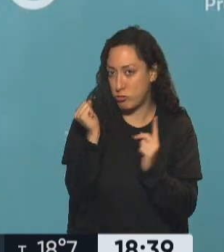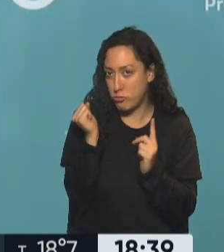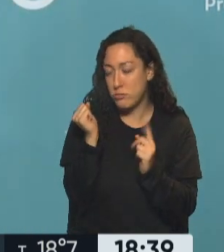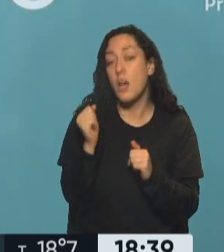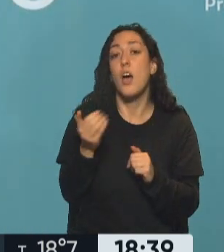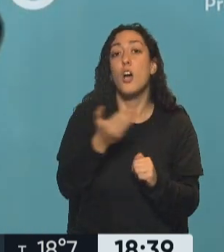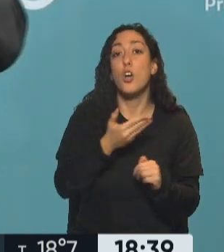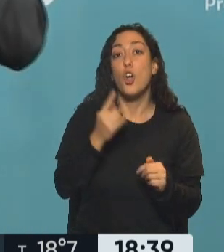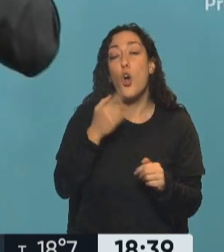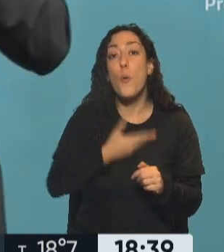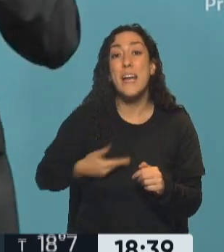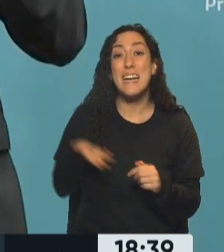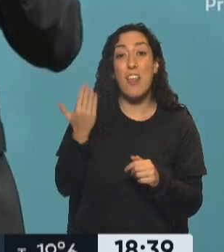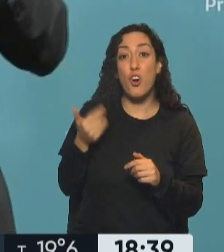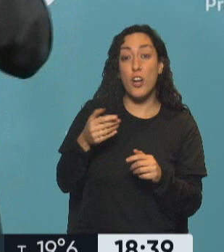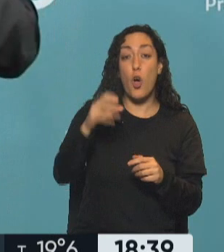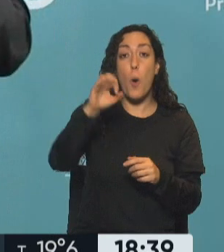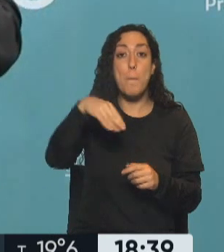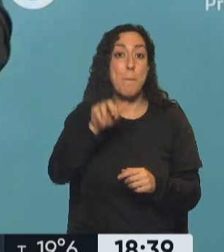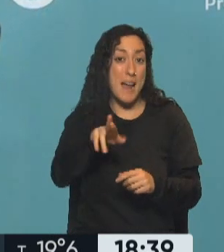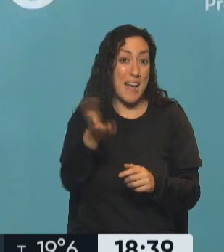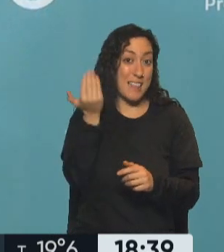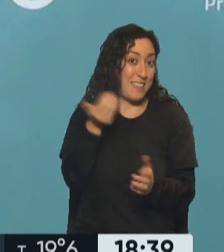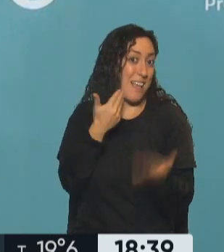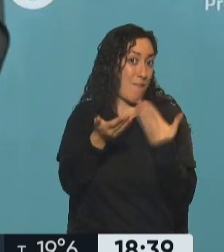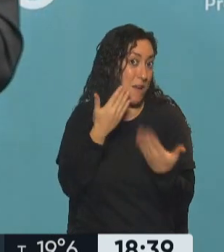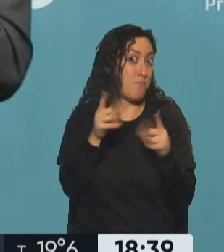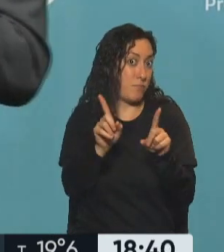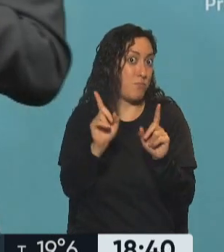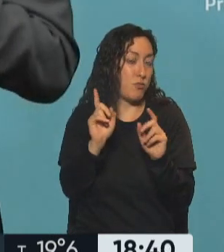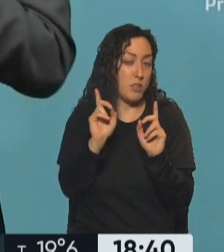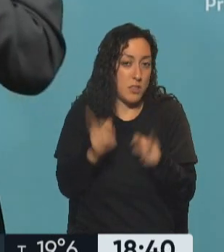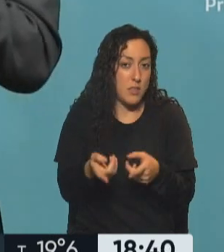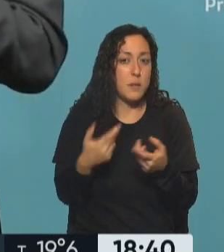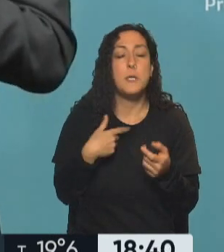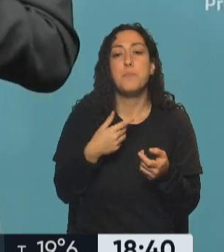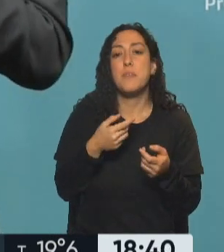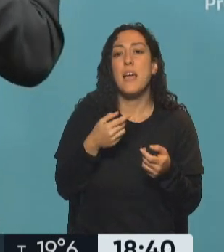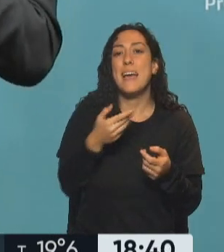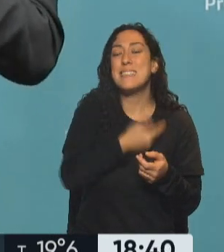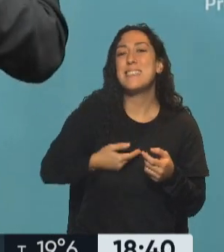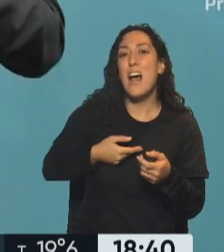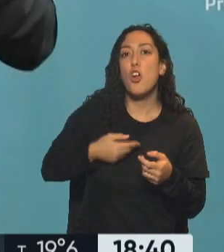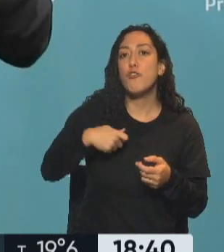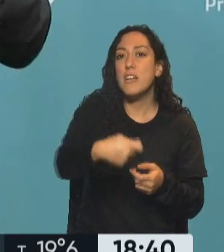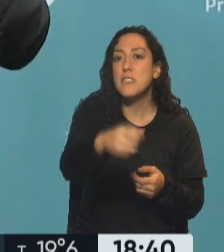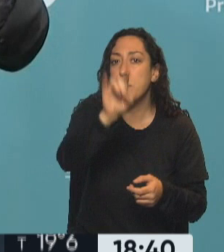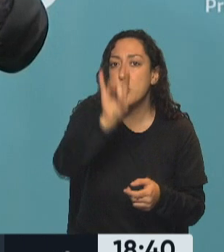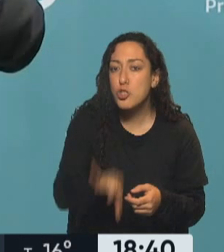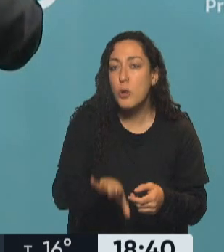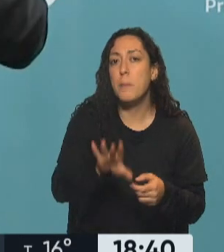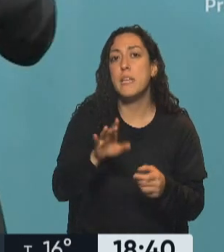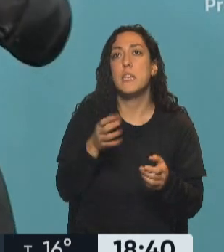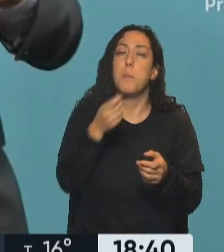gobernador Omar Perotti. Esto no solamente importa para la capacidad de financiamiento del Estado, de sus políticas públicas, de invertir